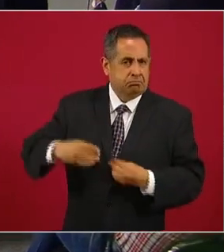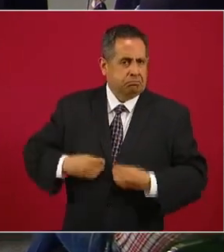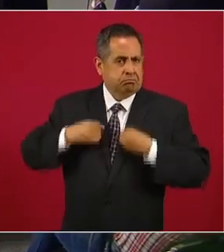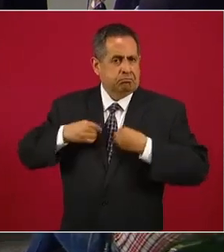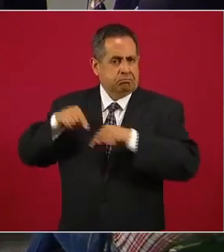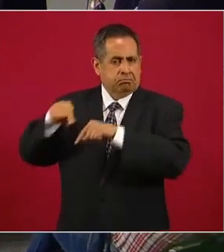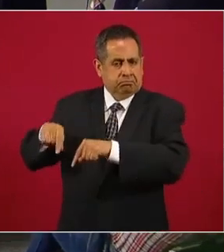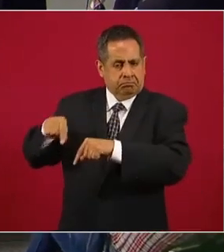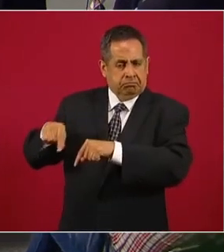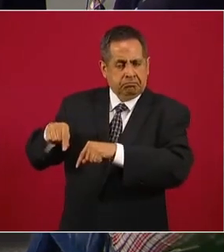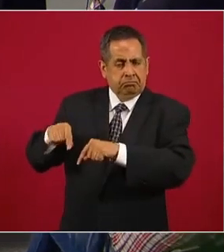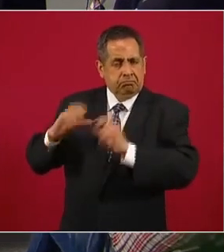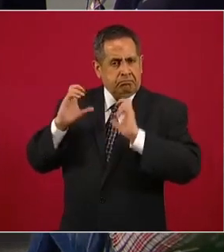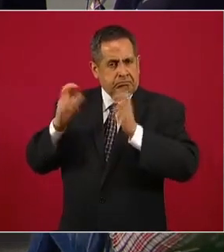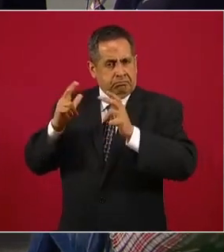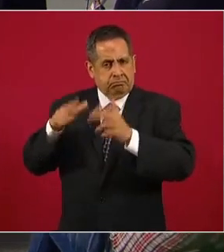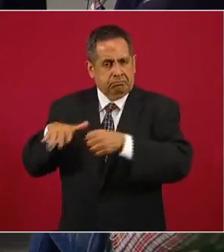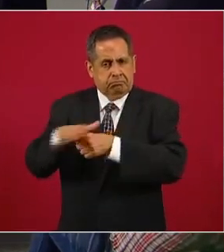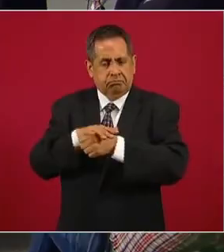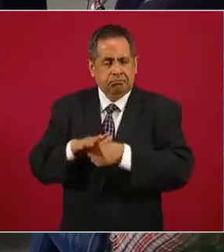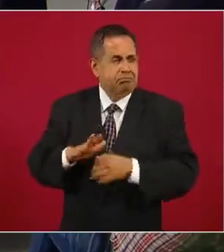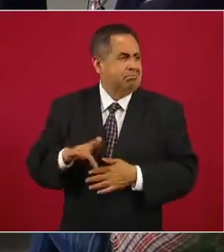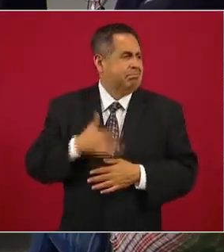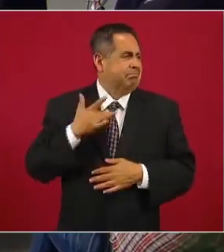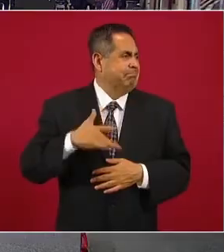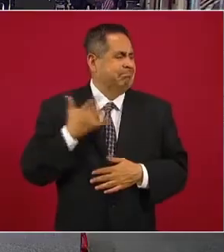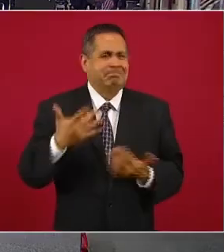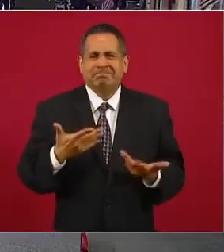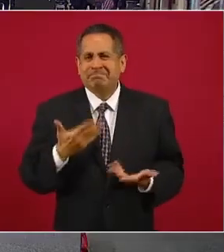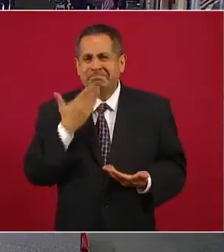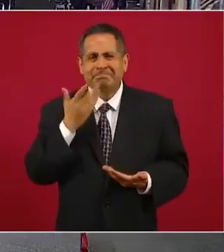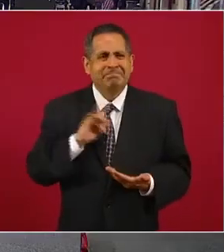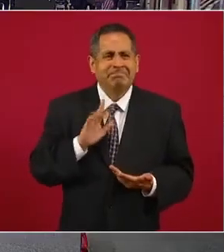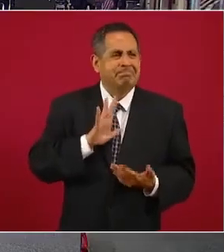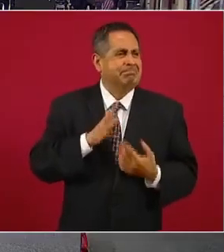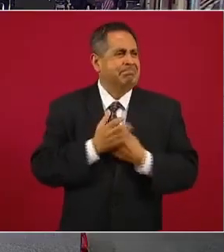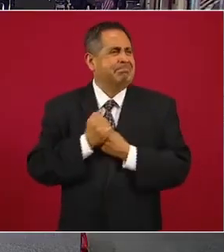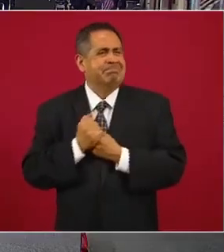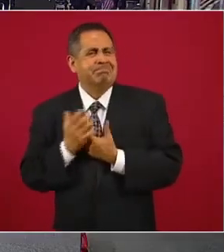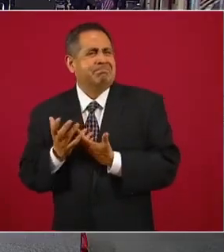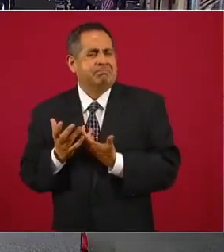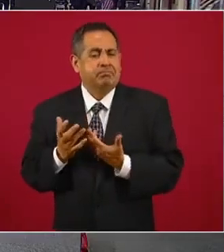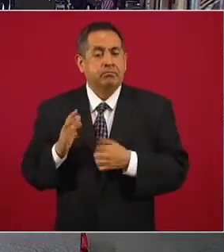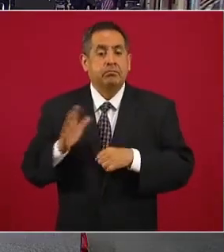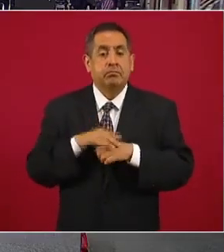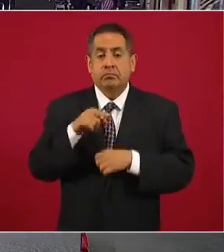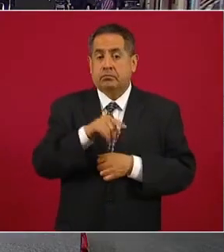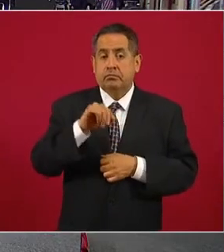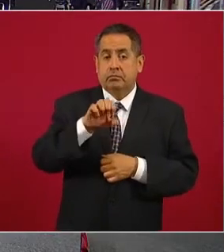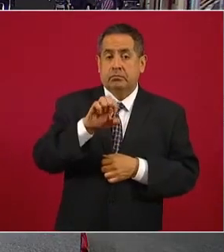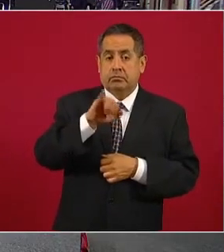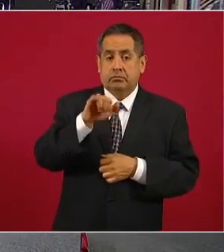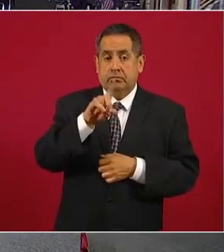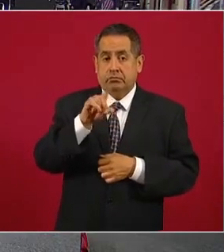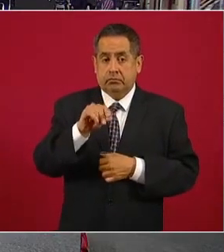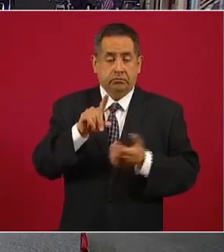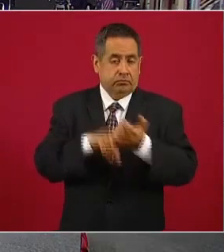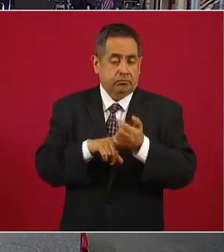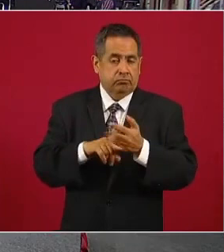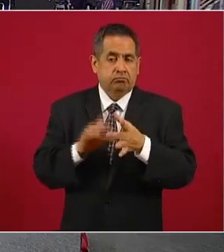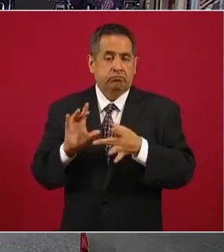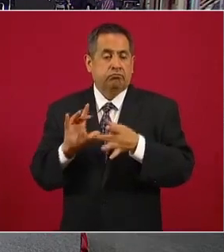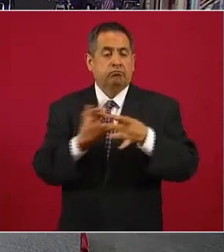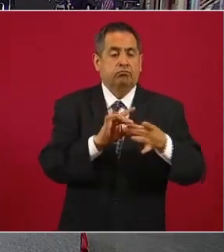pobladores que se encuentran ahí, que se sienten secuestrados, porque los ejidatarios autónomos